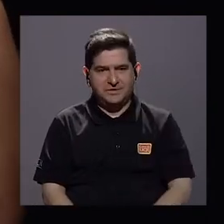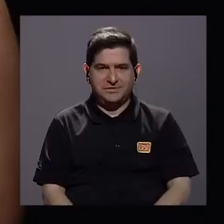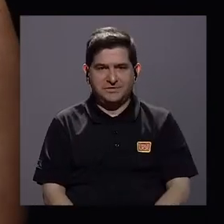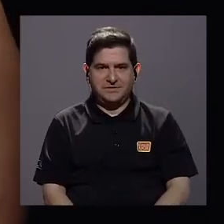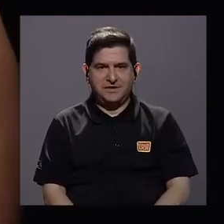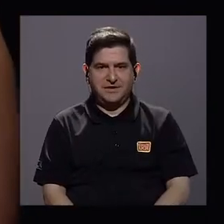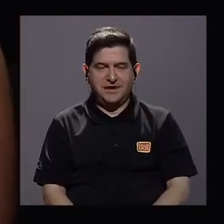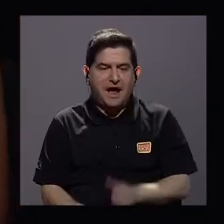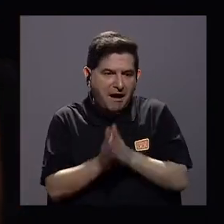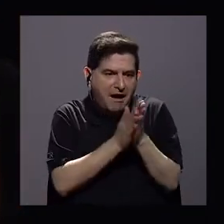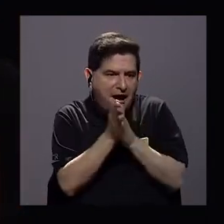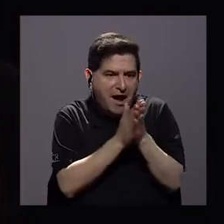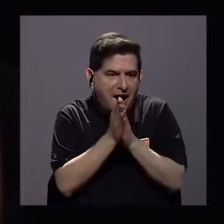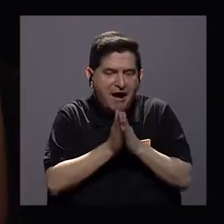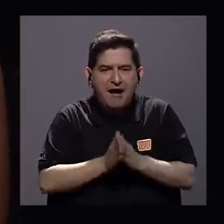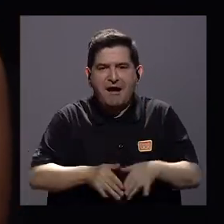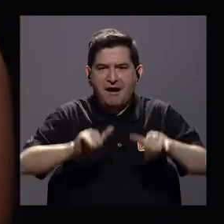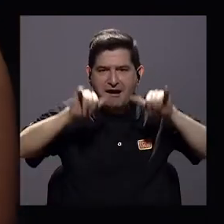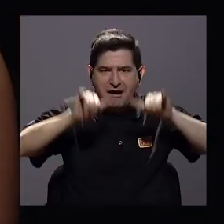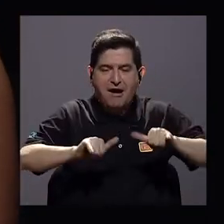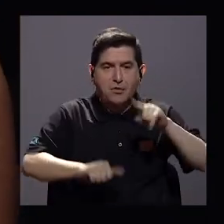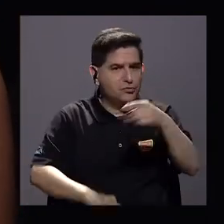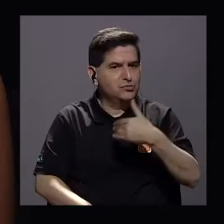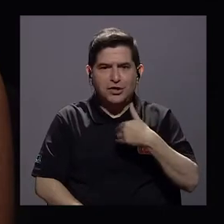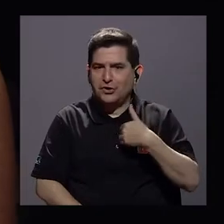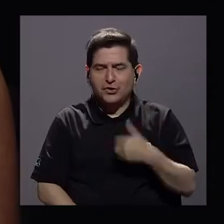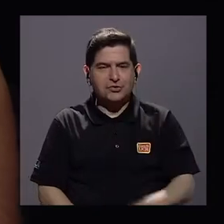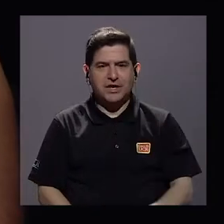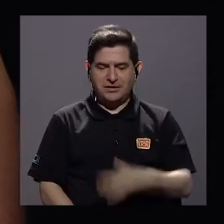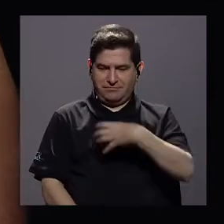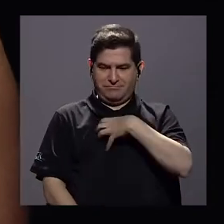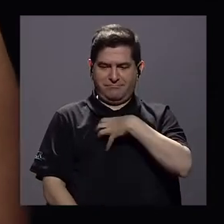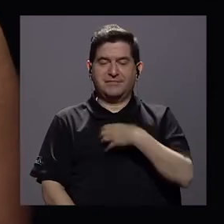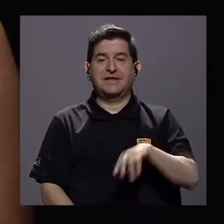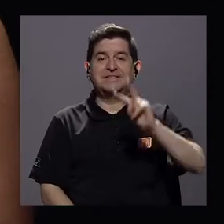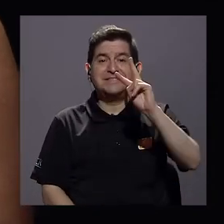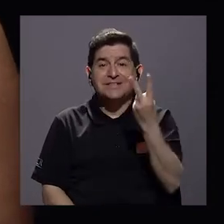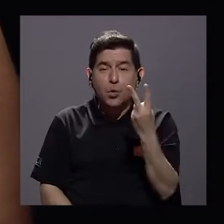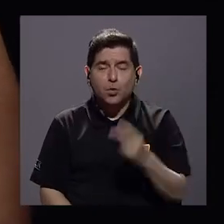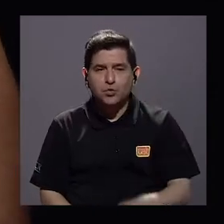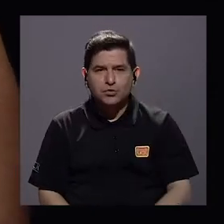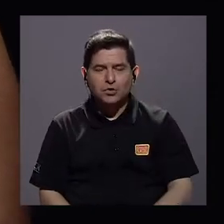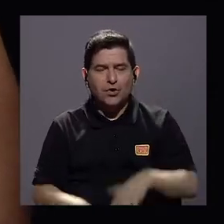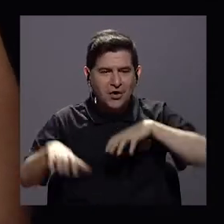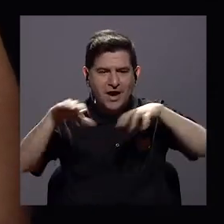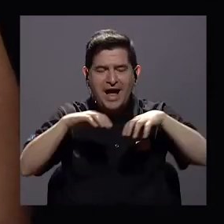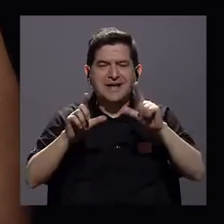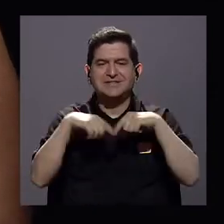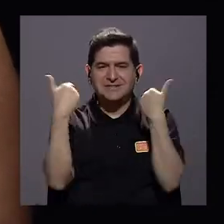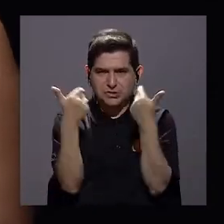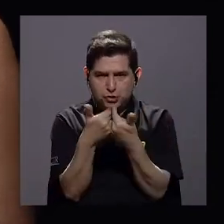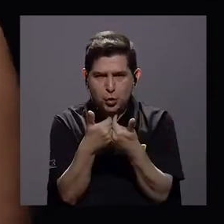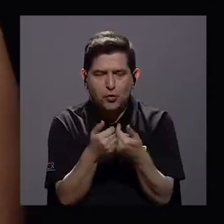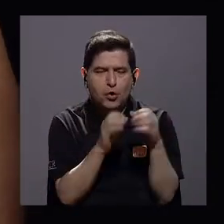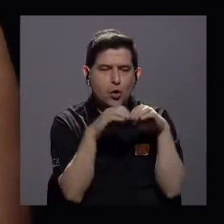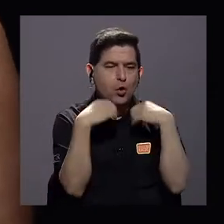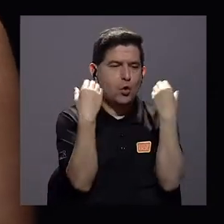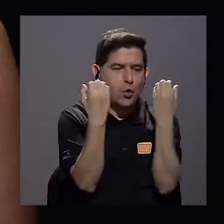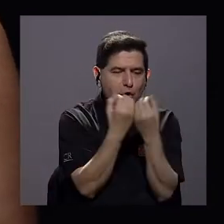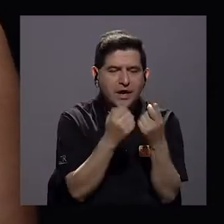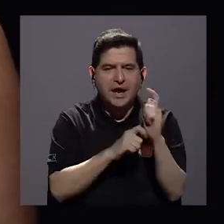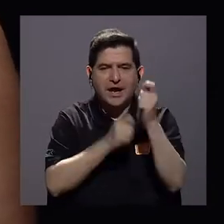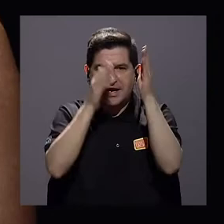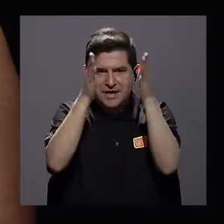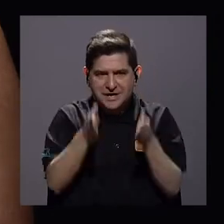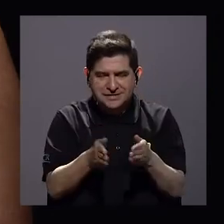hacer un aprovechamiento sostenible cuando usted no tiene esa pertenencia. Segundo, tiene que ver con acción colectiva. La organización de